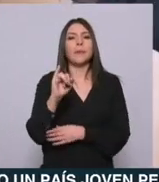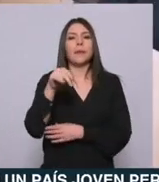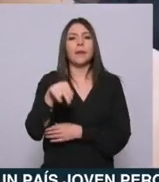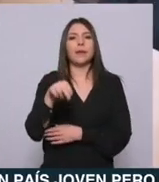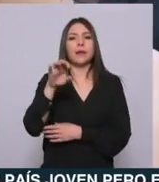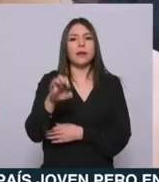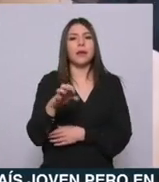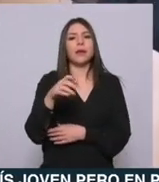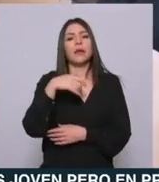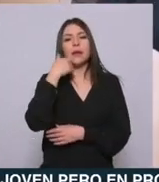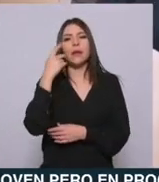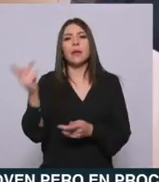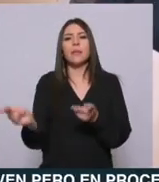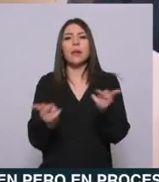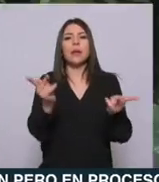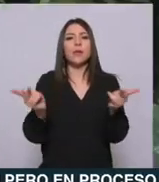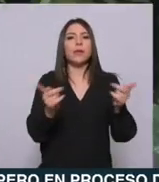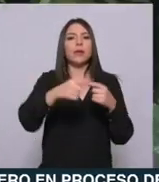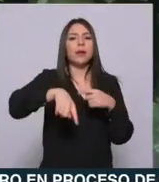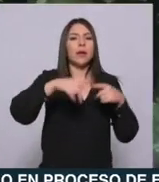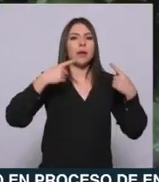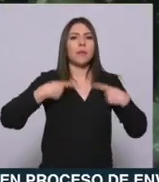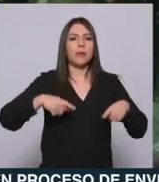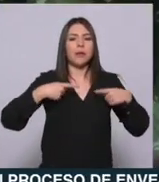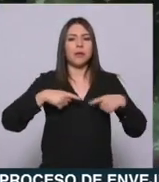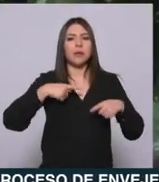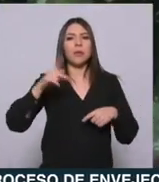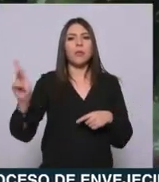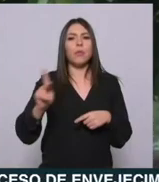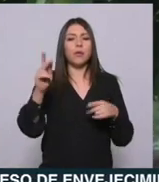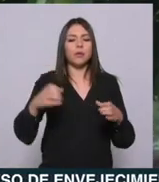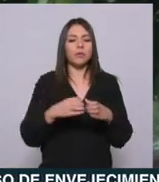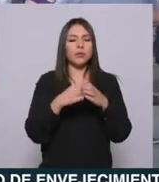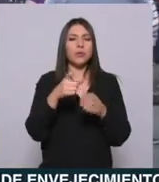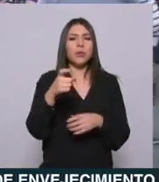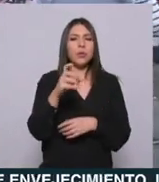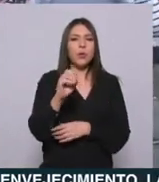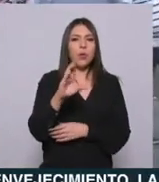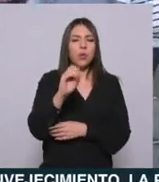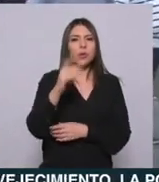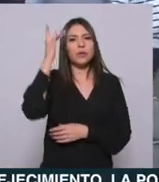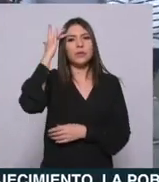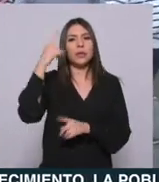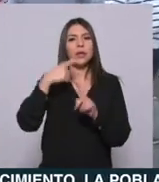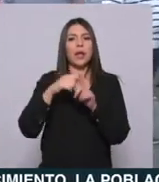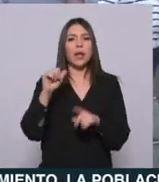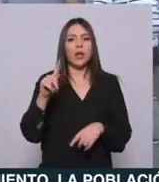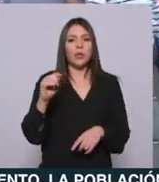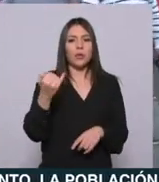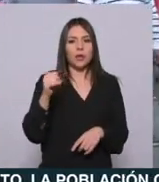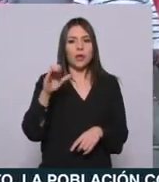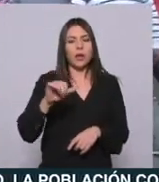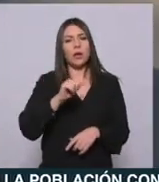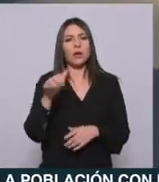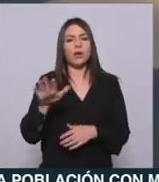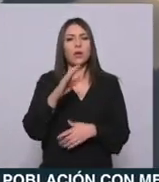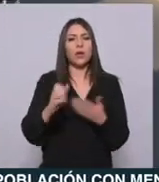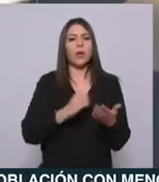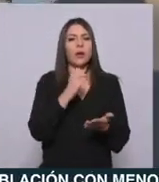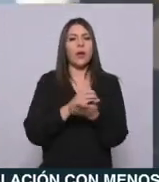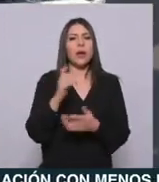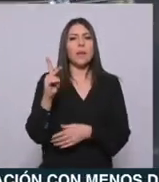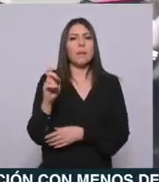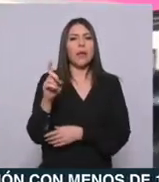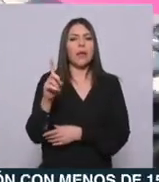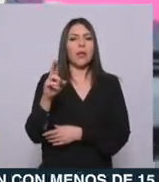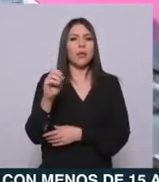la realización de una consulta ciudadana a los habitantes de los pueblos de Joco, Santa Cruz Atoyac y Colonia General Pedro María Anaya, para